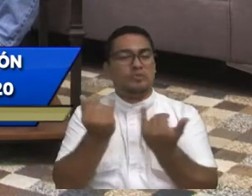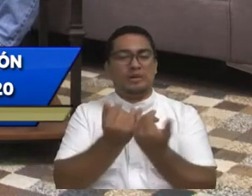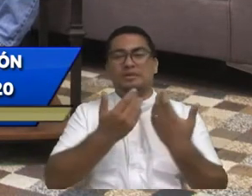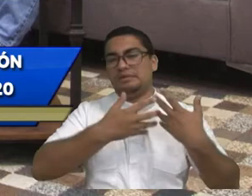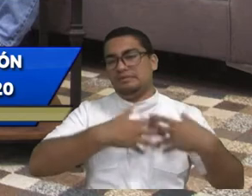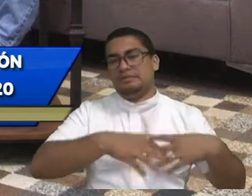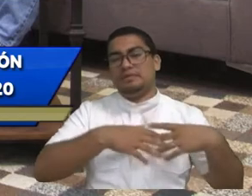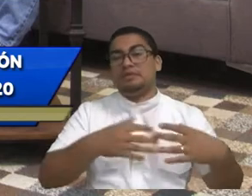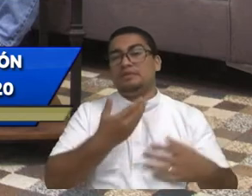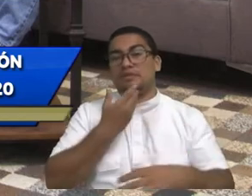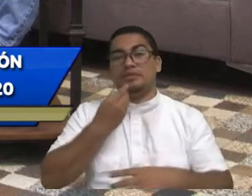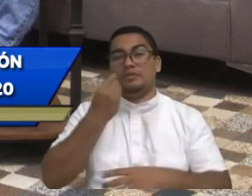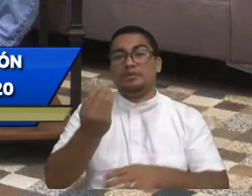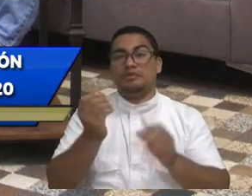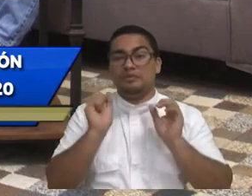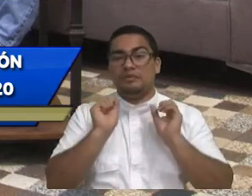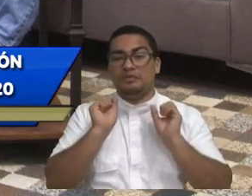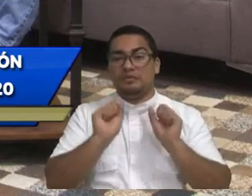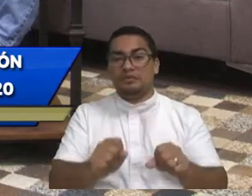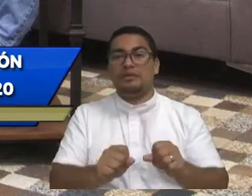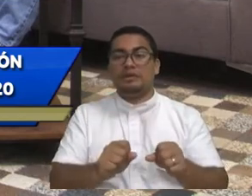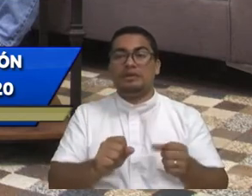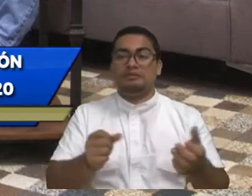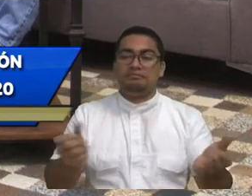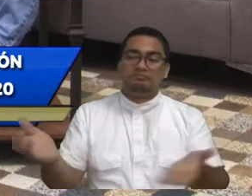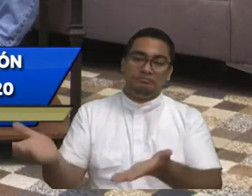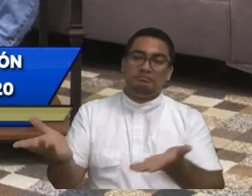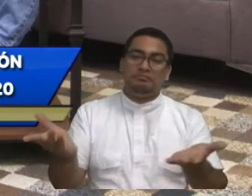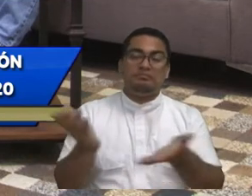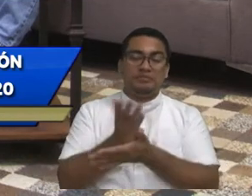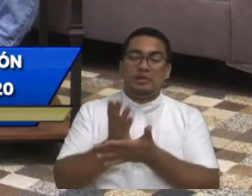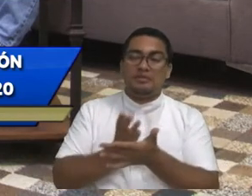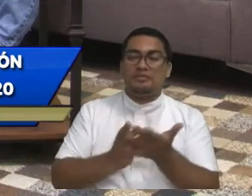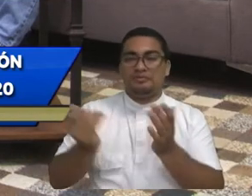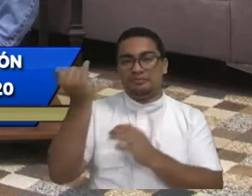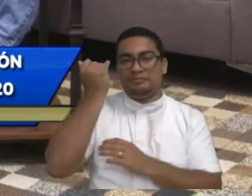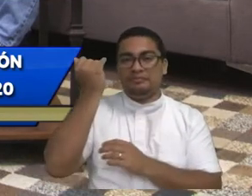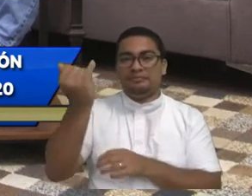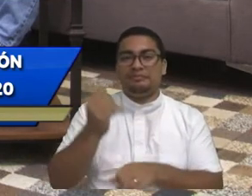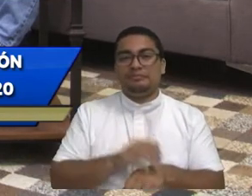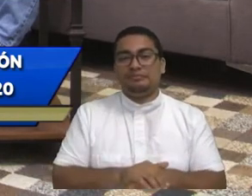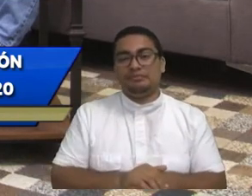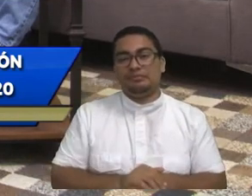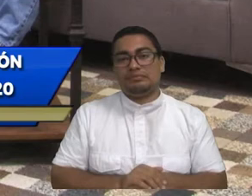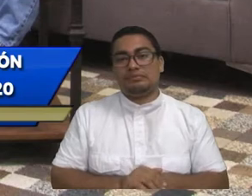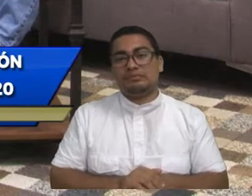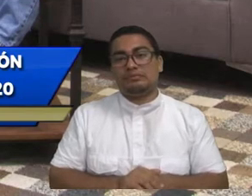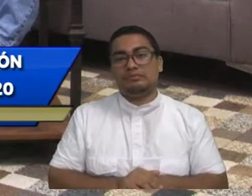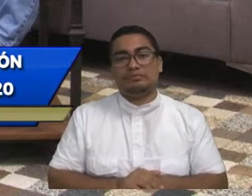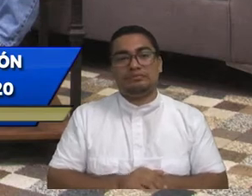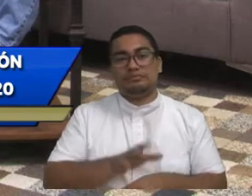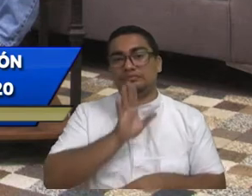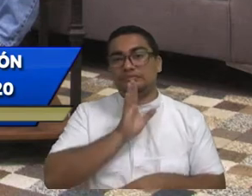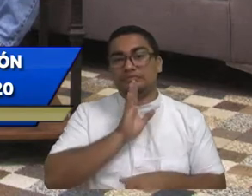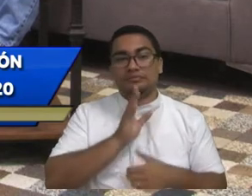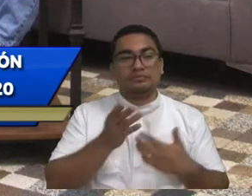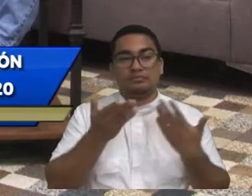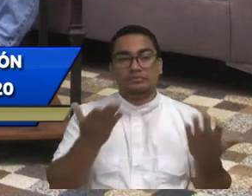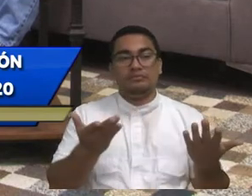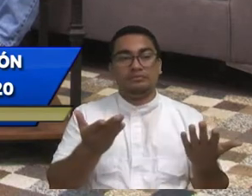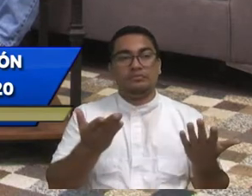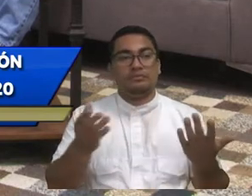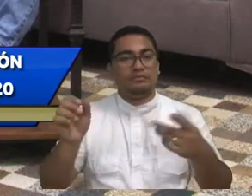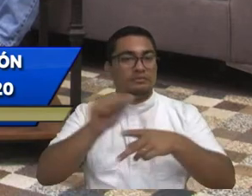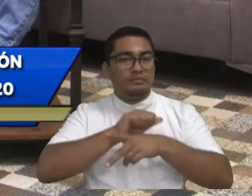de los jóvenes para que puedan brindar algún tipo de servicio tecnológico generalmente hablando de lo que es el desarrollo de